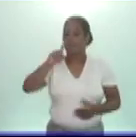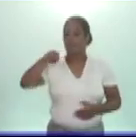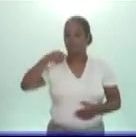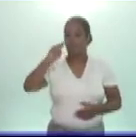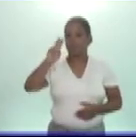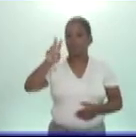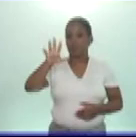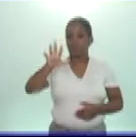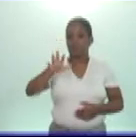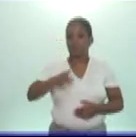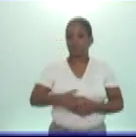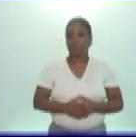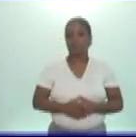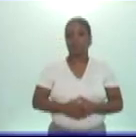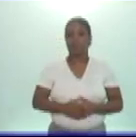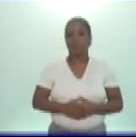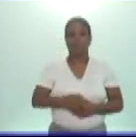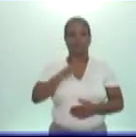1,25?